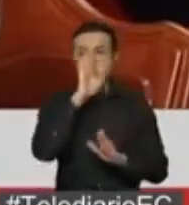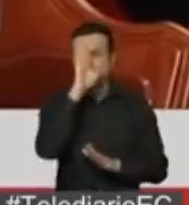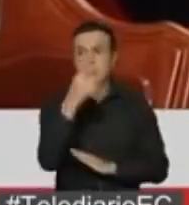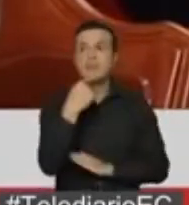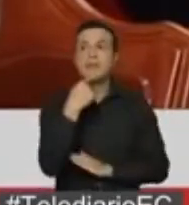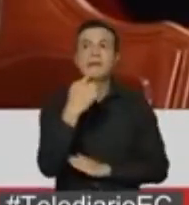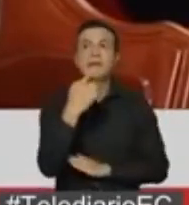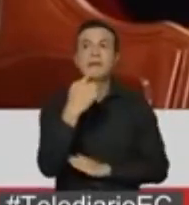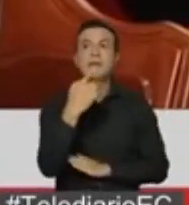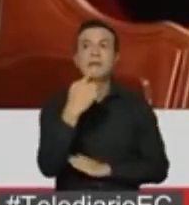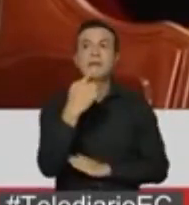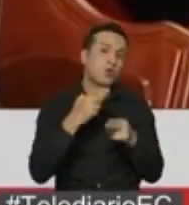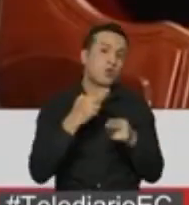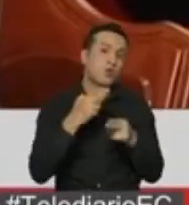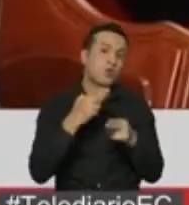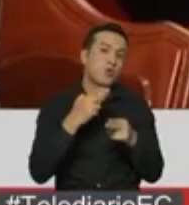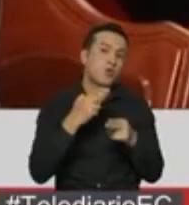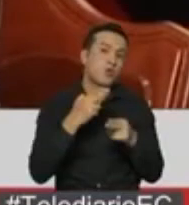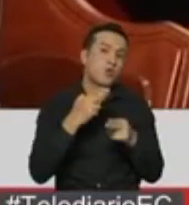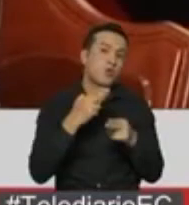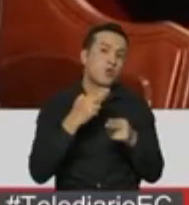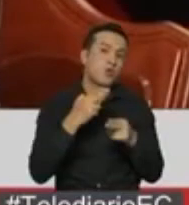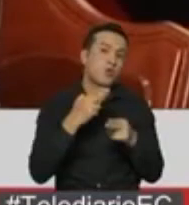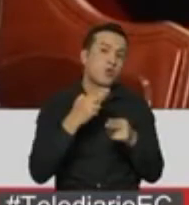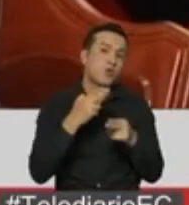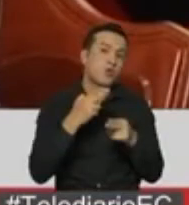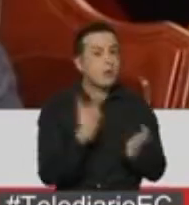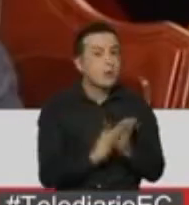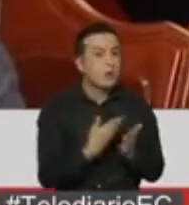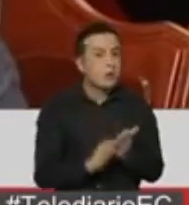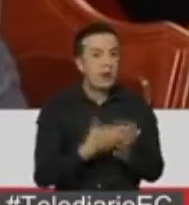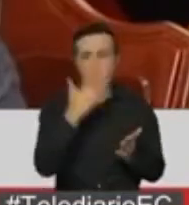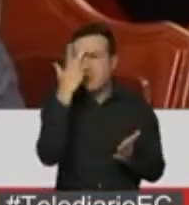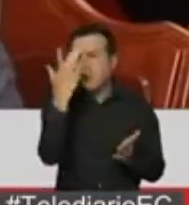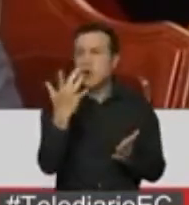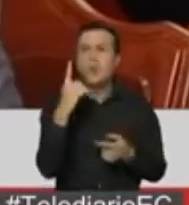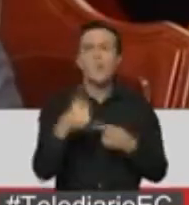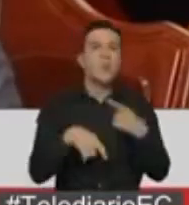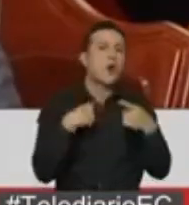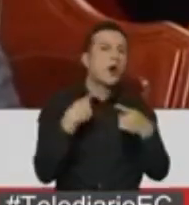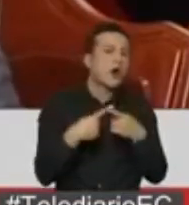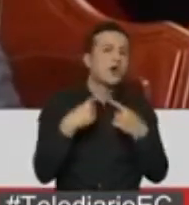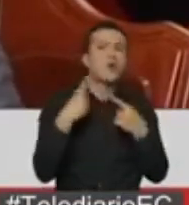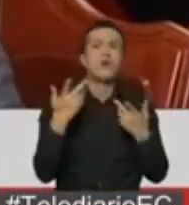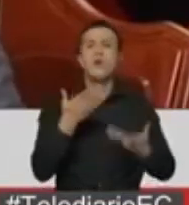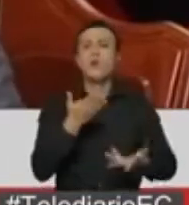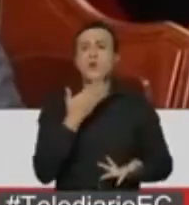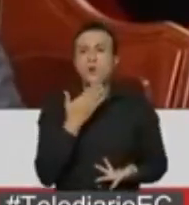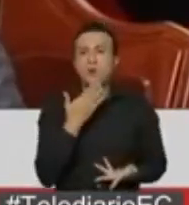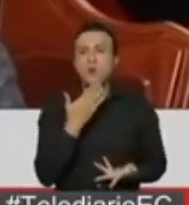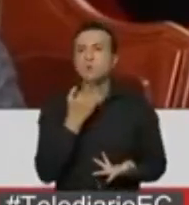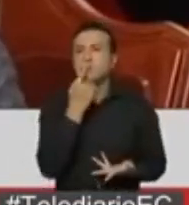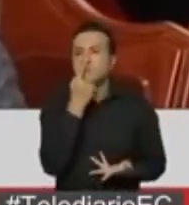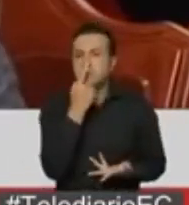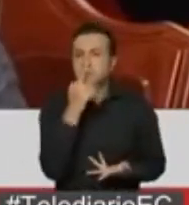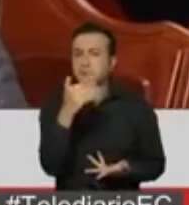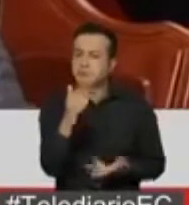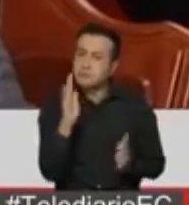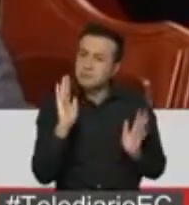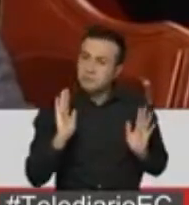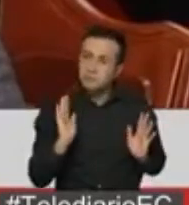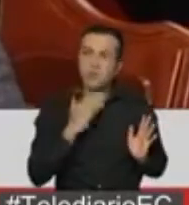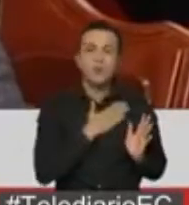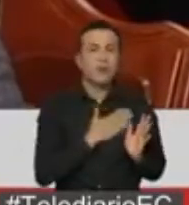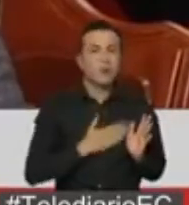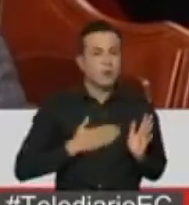mi nombre. Ya se podrá constatar por qué, en qué momento, cómo fue grabado, con qué intención, pero por